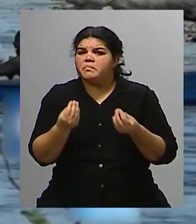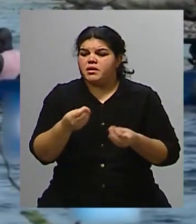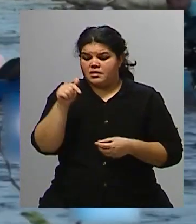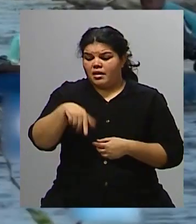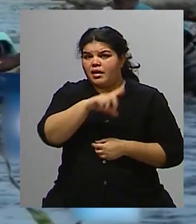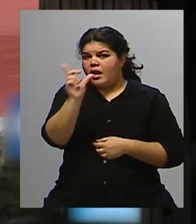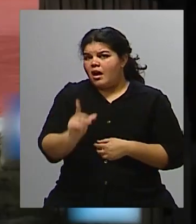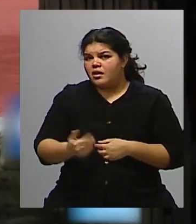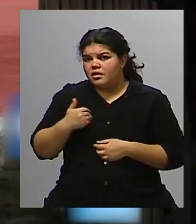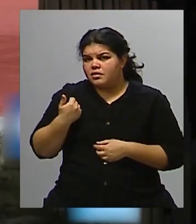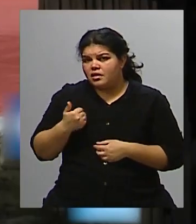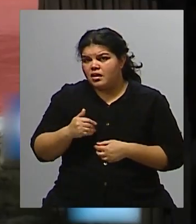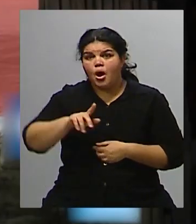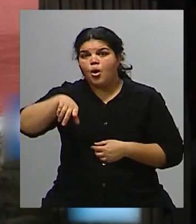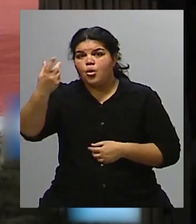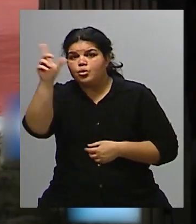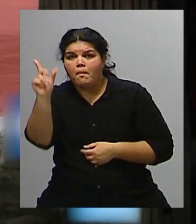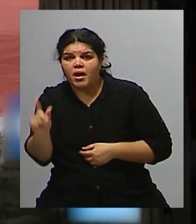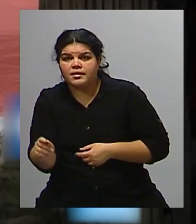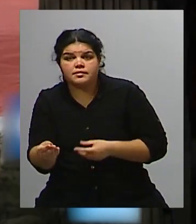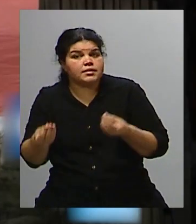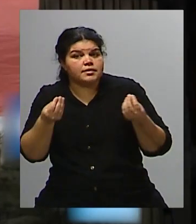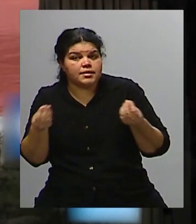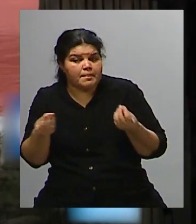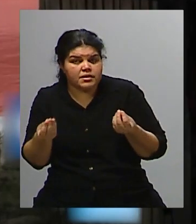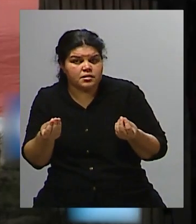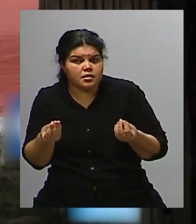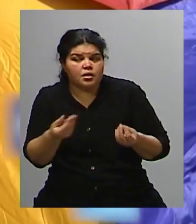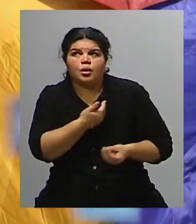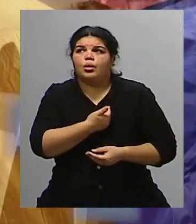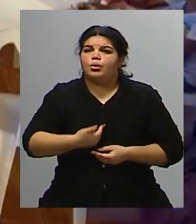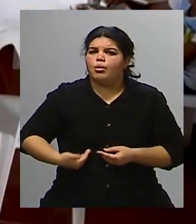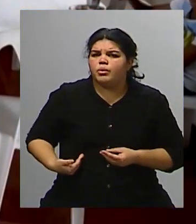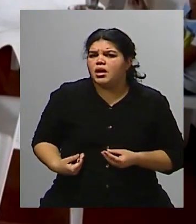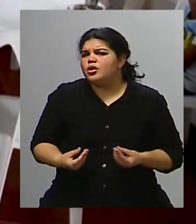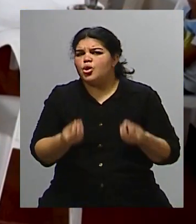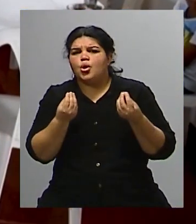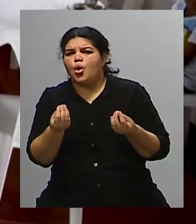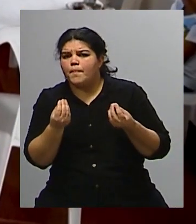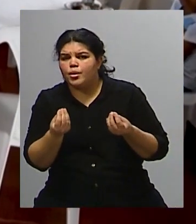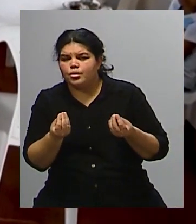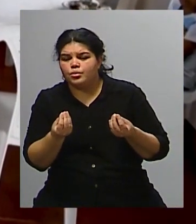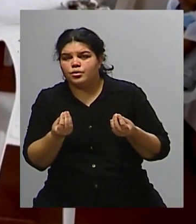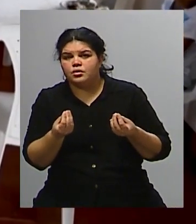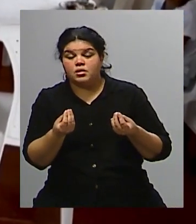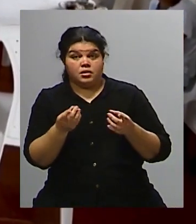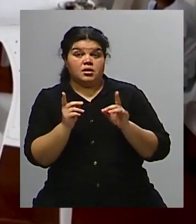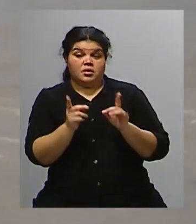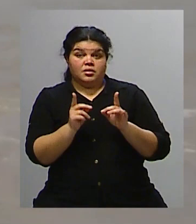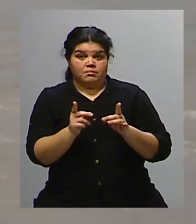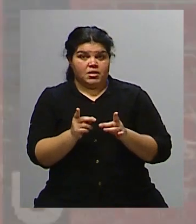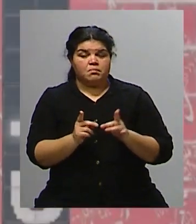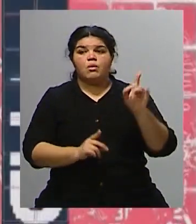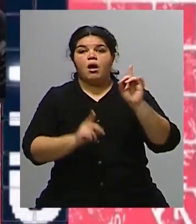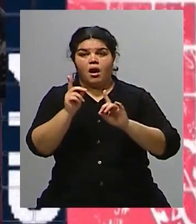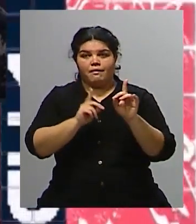otros países? ¿Cómo responde el gobierno? Digo, sobre todo porque se ha dado una situación particular. En un momento eran muchos los